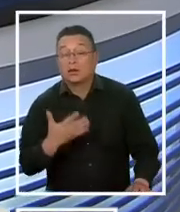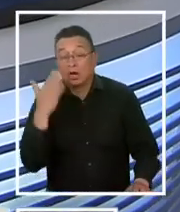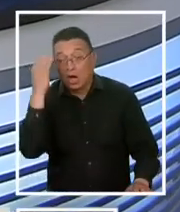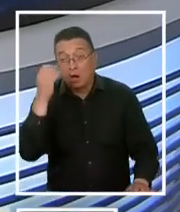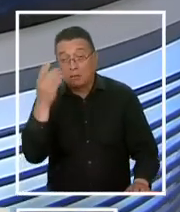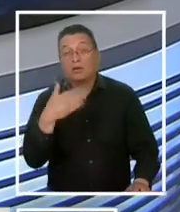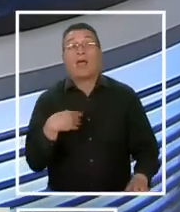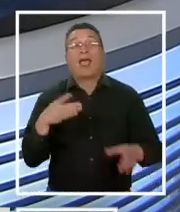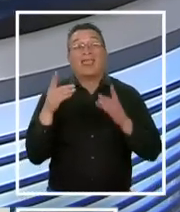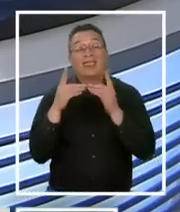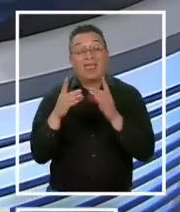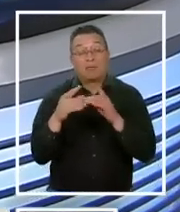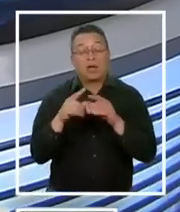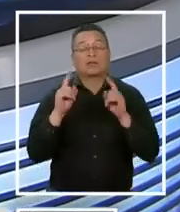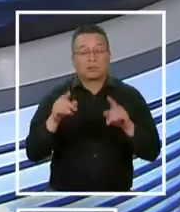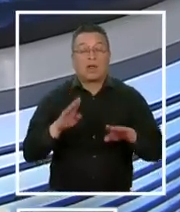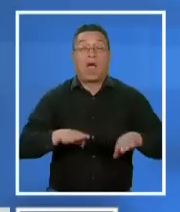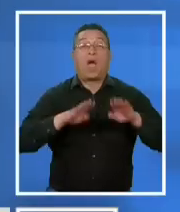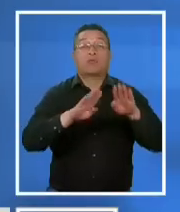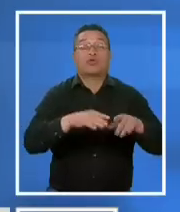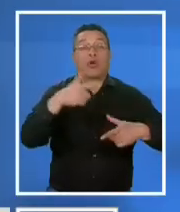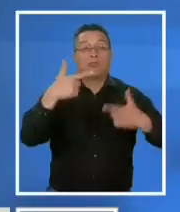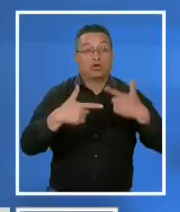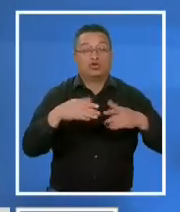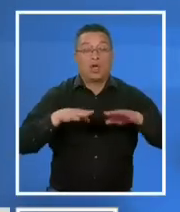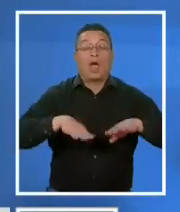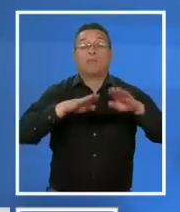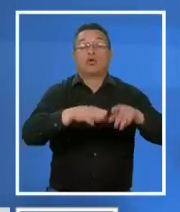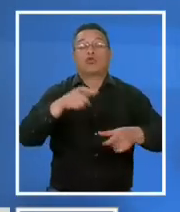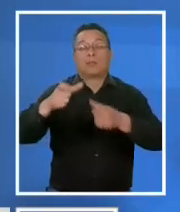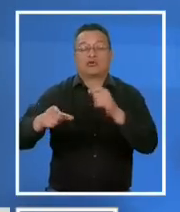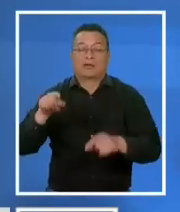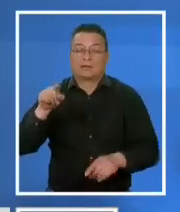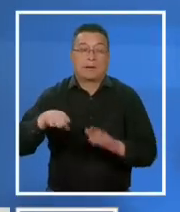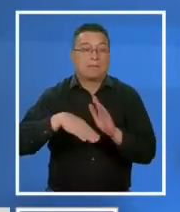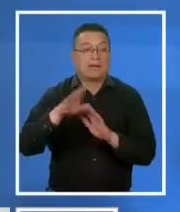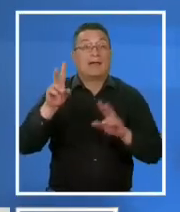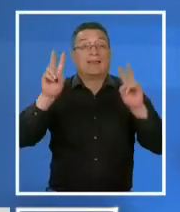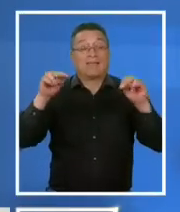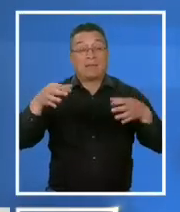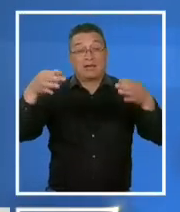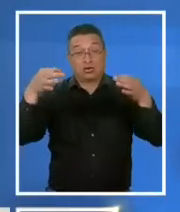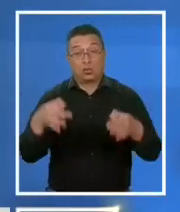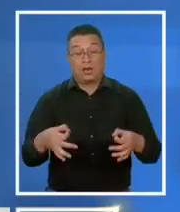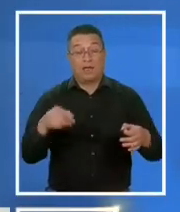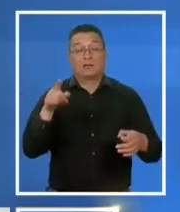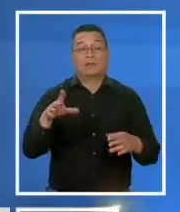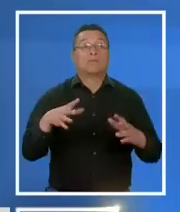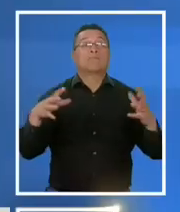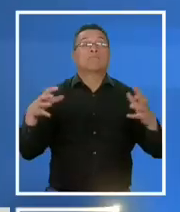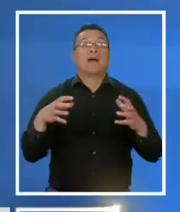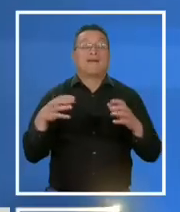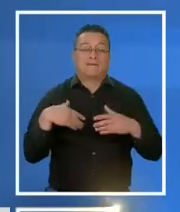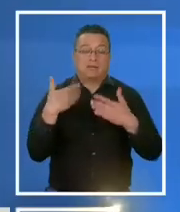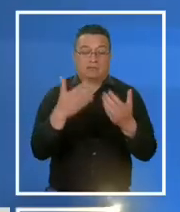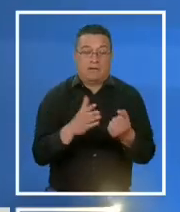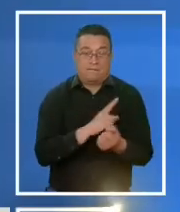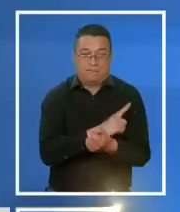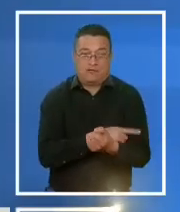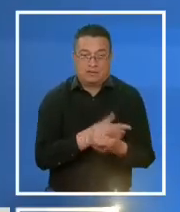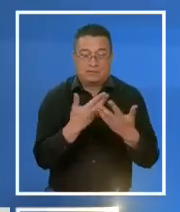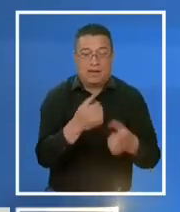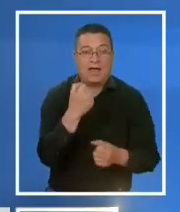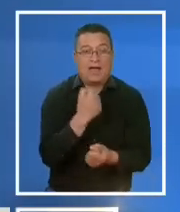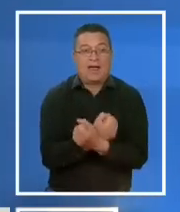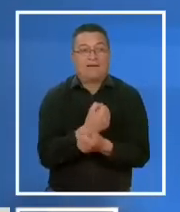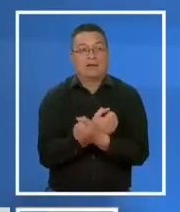posible en una democracia es lo que tiene apoyo político y lo que tiene apoyo en la ciudadanía en materia de seguridad presidente eso es más fuerza carabinero en